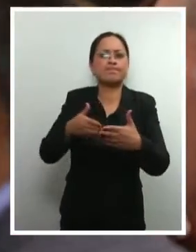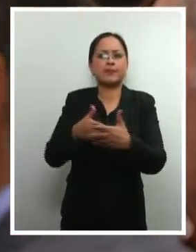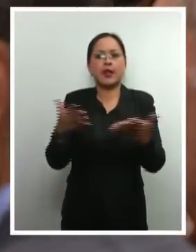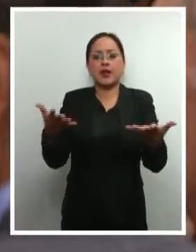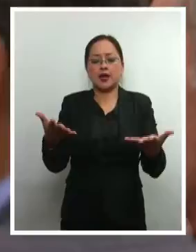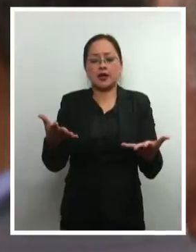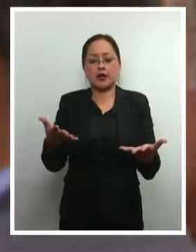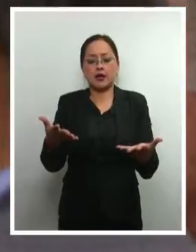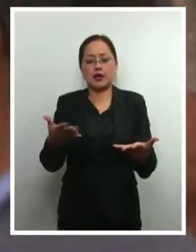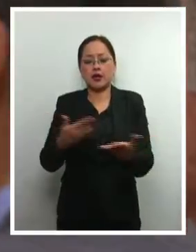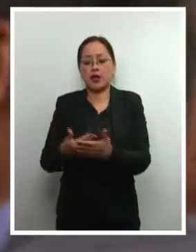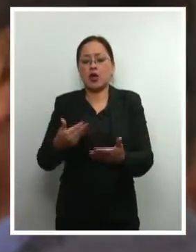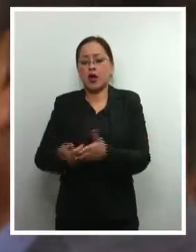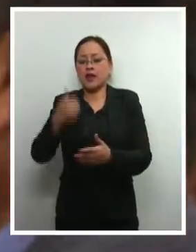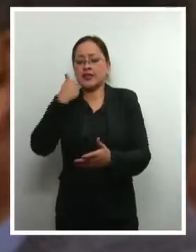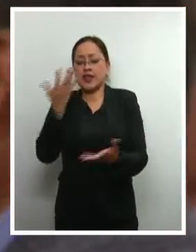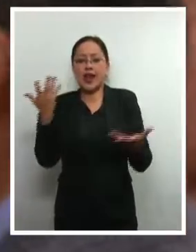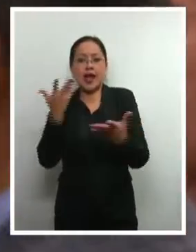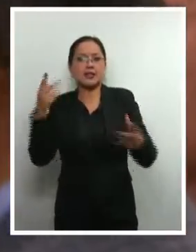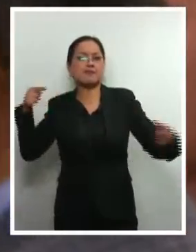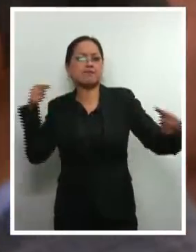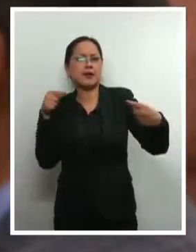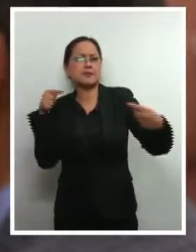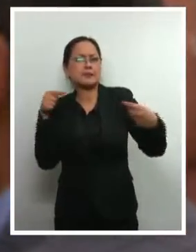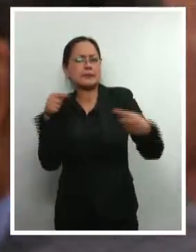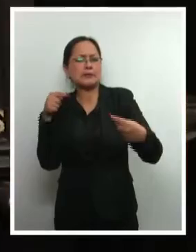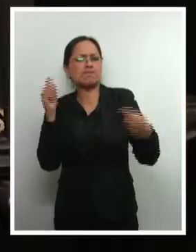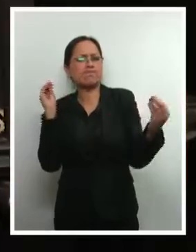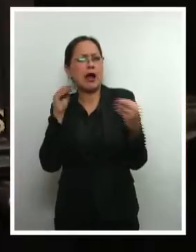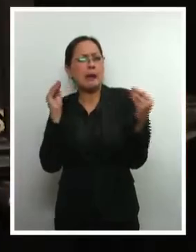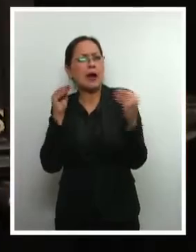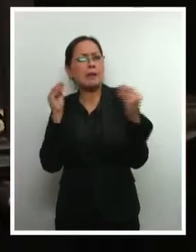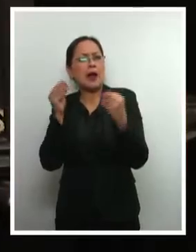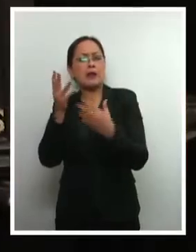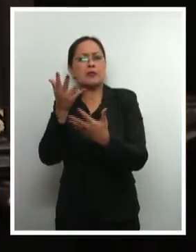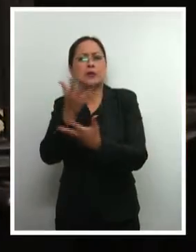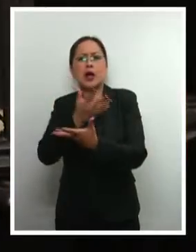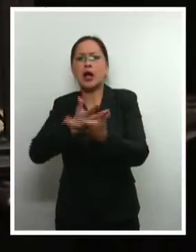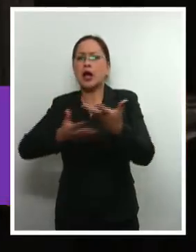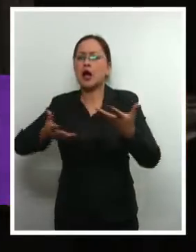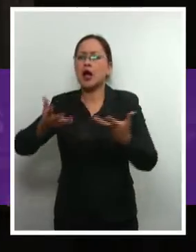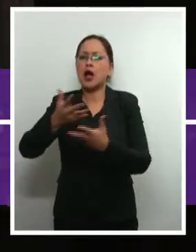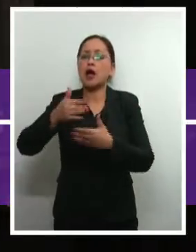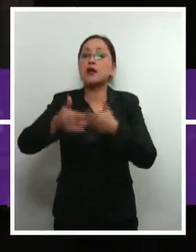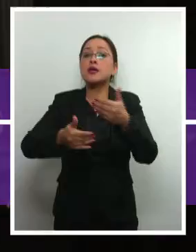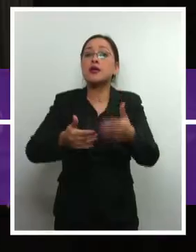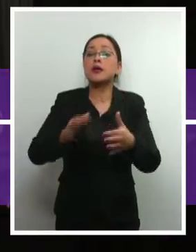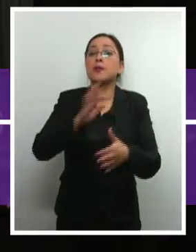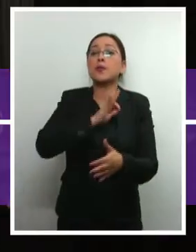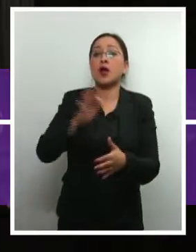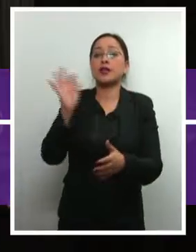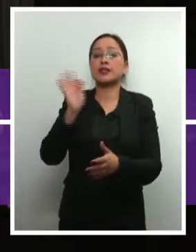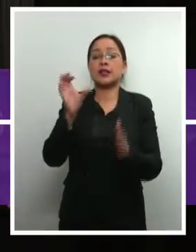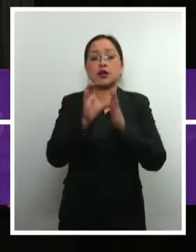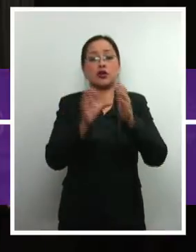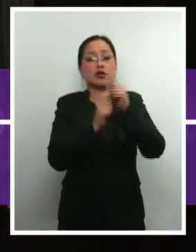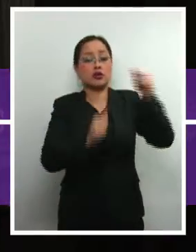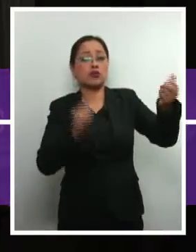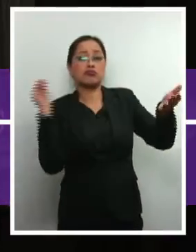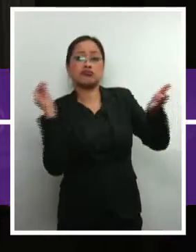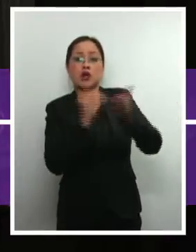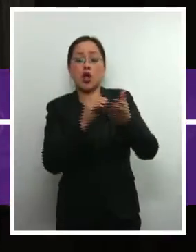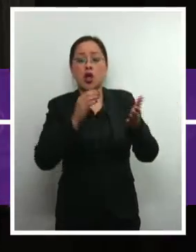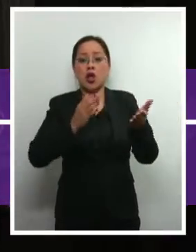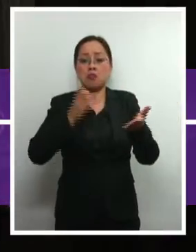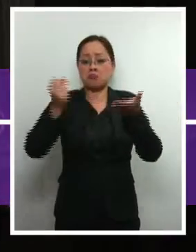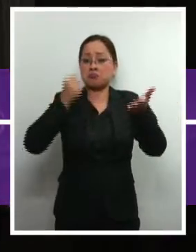precisamente provocando un colapso que se puede provocar para que no haya constitución,